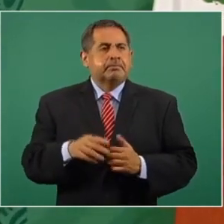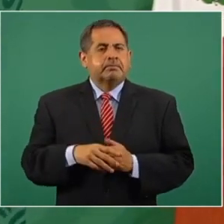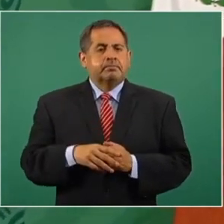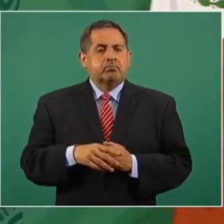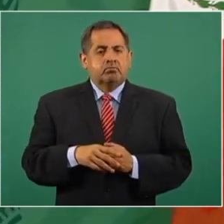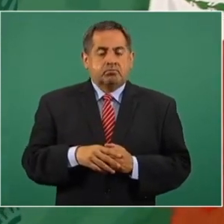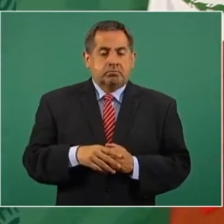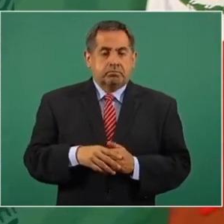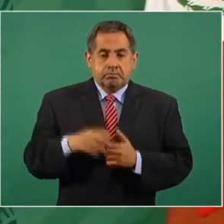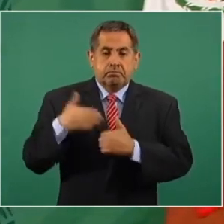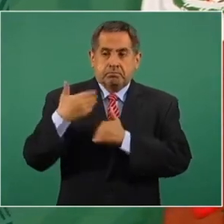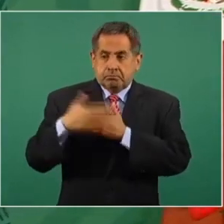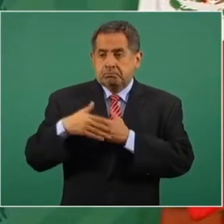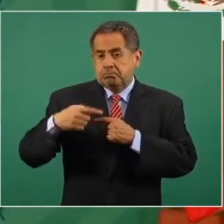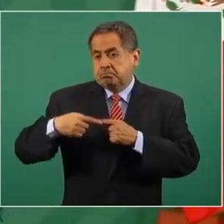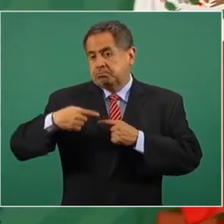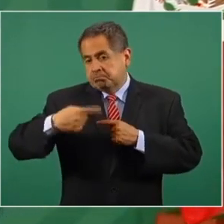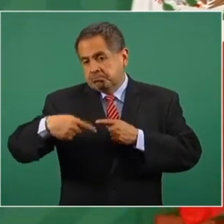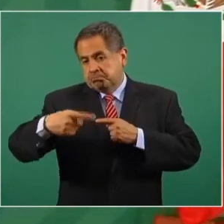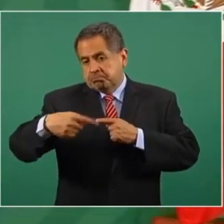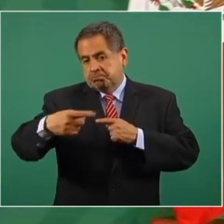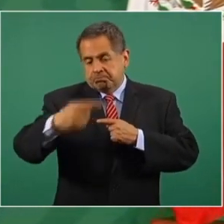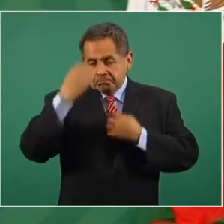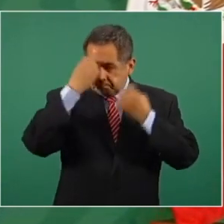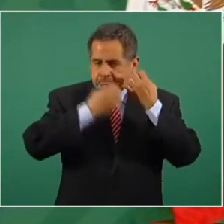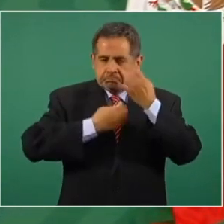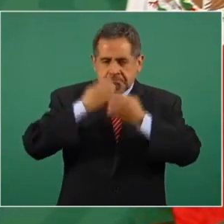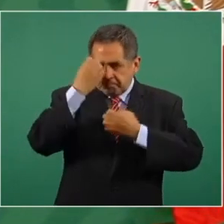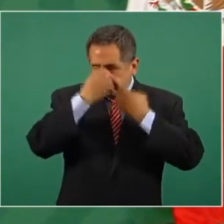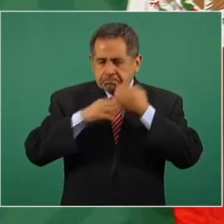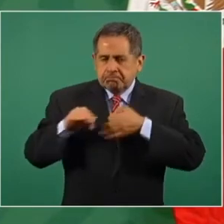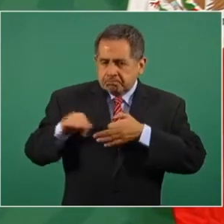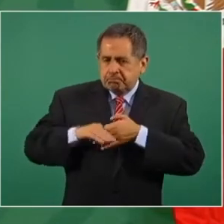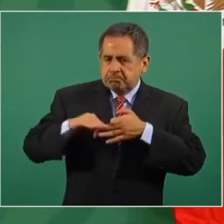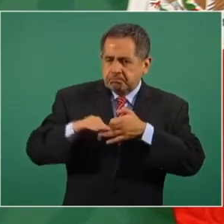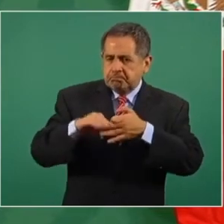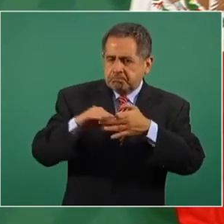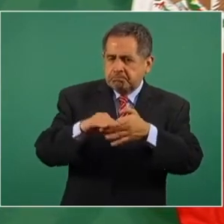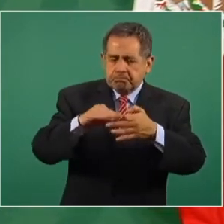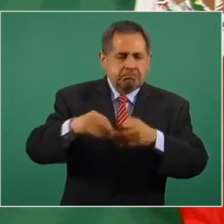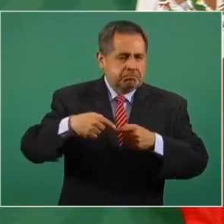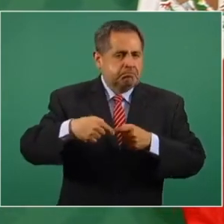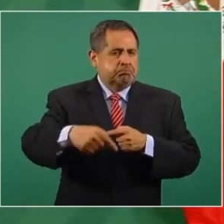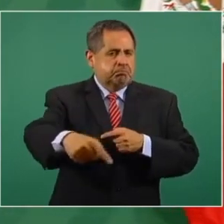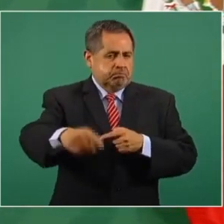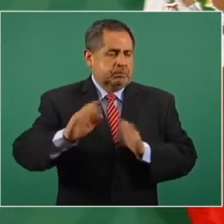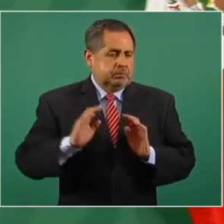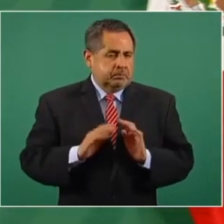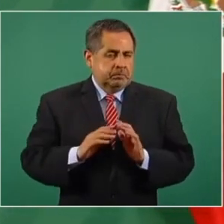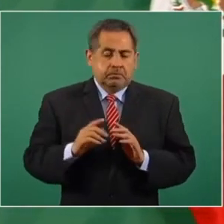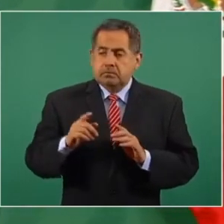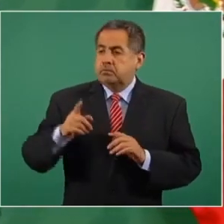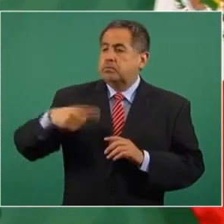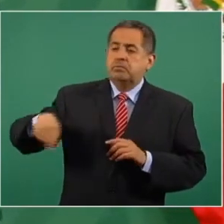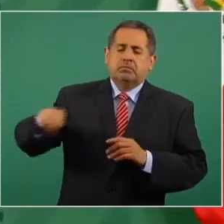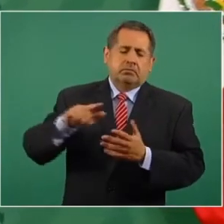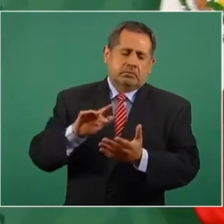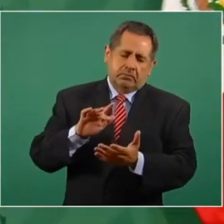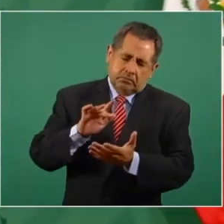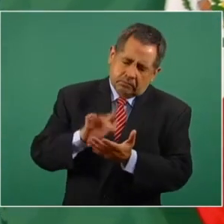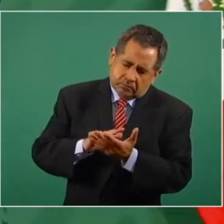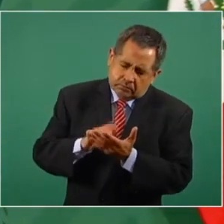me van a estar nada más revisando. Quiero agradecerle mucho a los